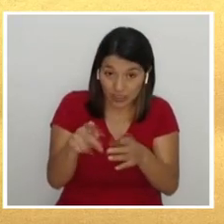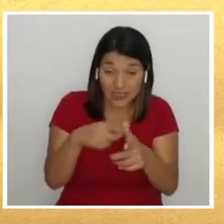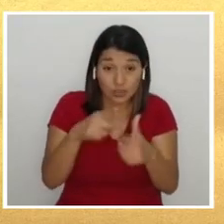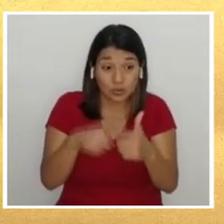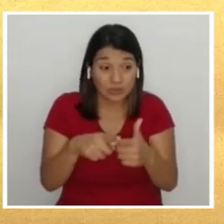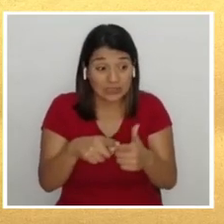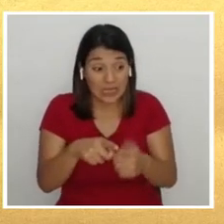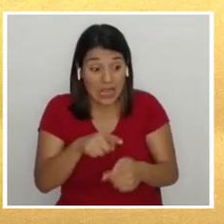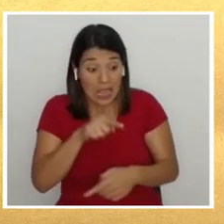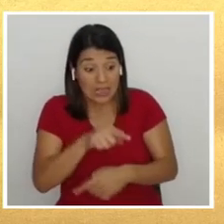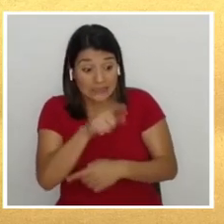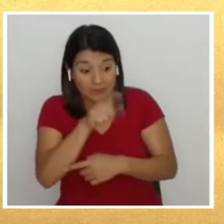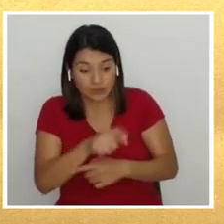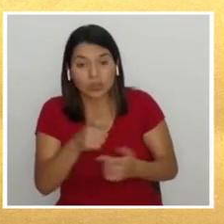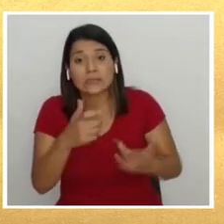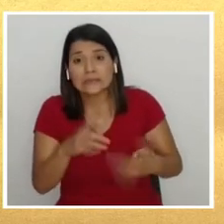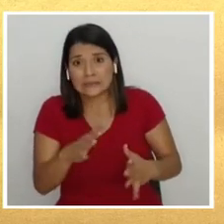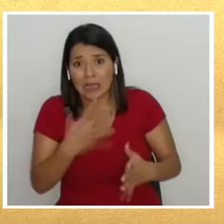está sufriendo,